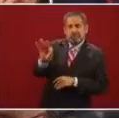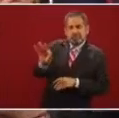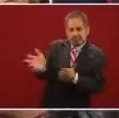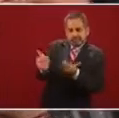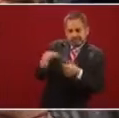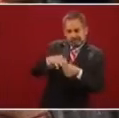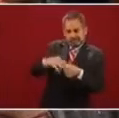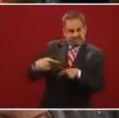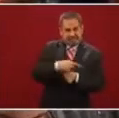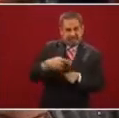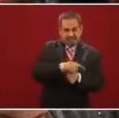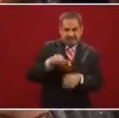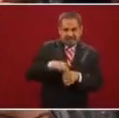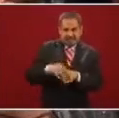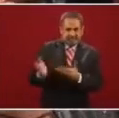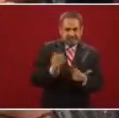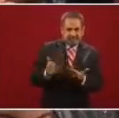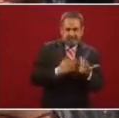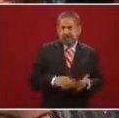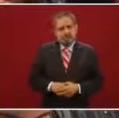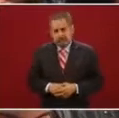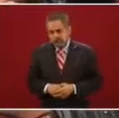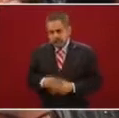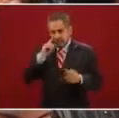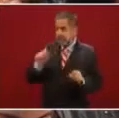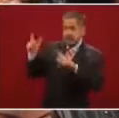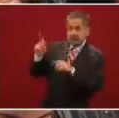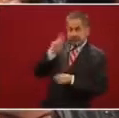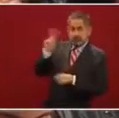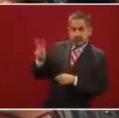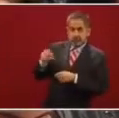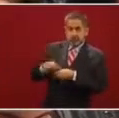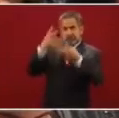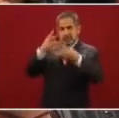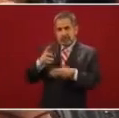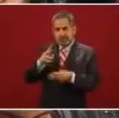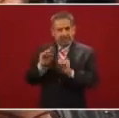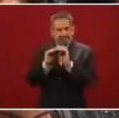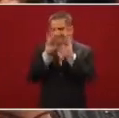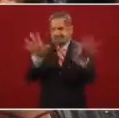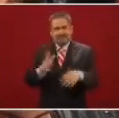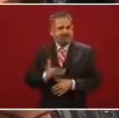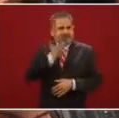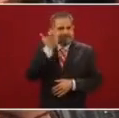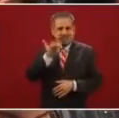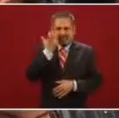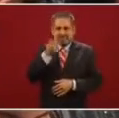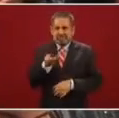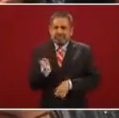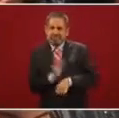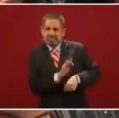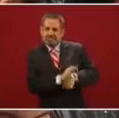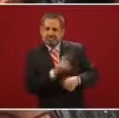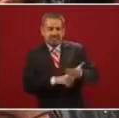vote. En esa redacción pueden ponerla, está completamente claro que están favoreciendo